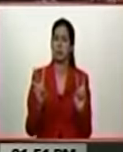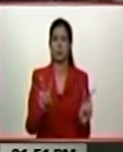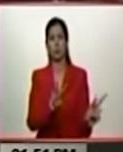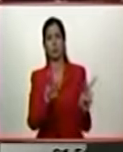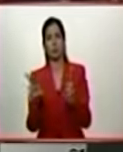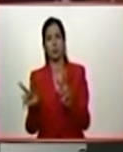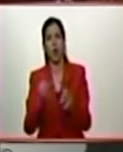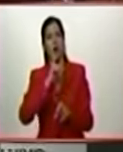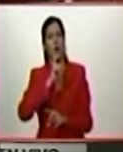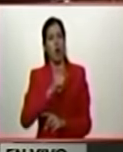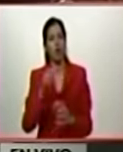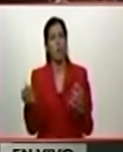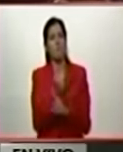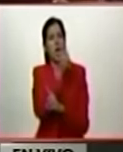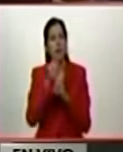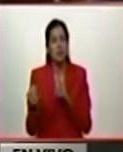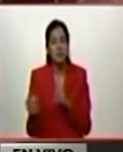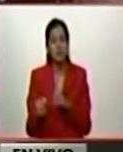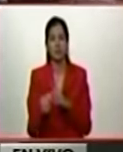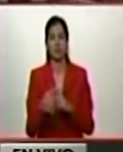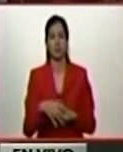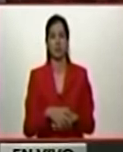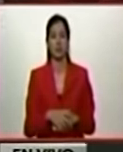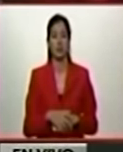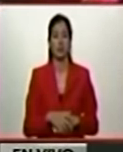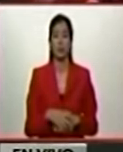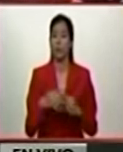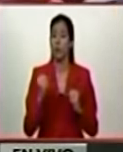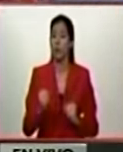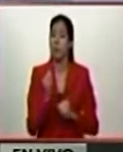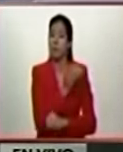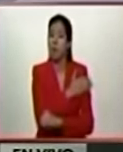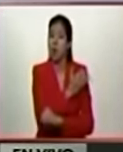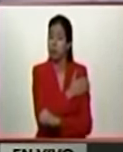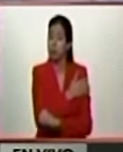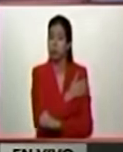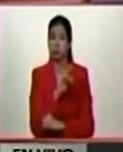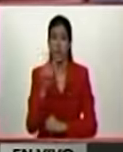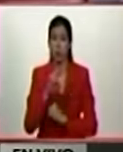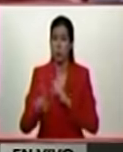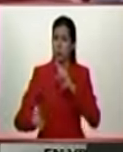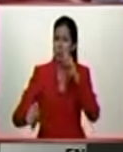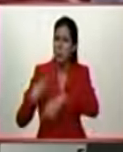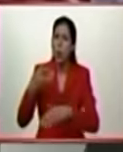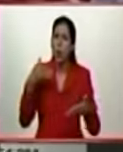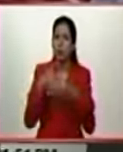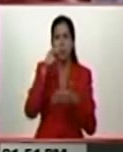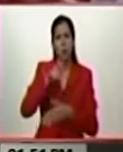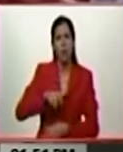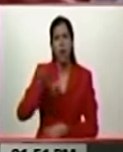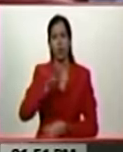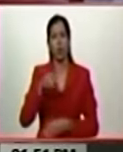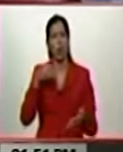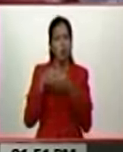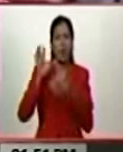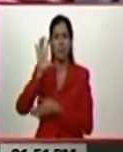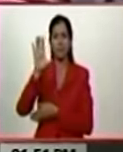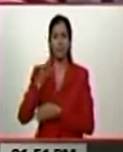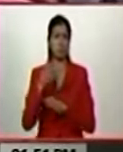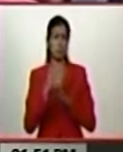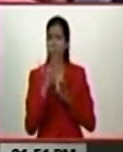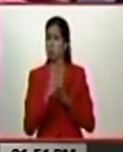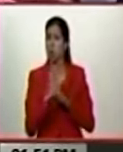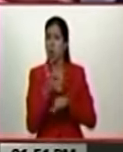odio que la derecha venezolana ha desatado contra nuestra patria, contra el pueblo venezolano, el gobierno de